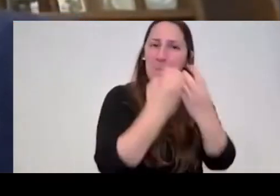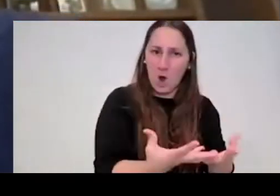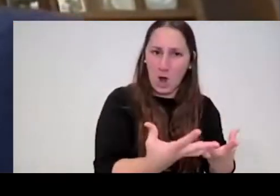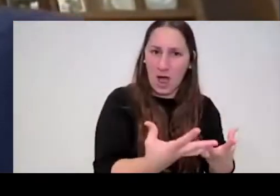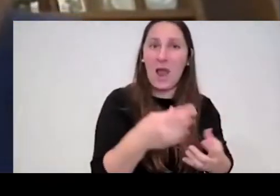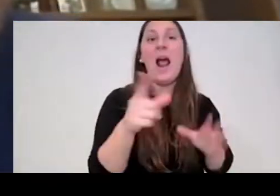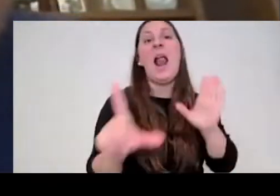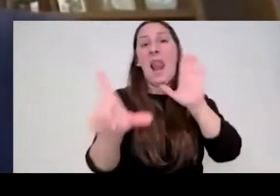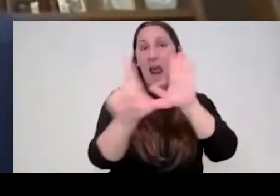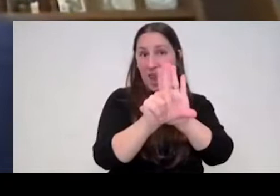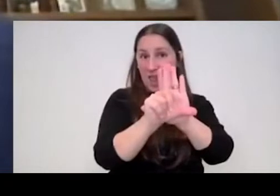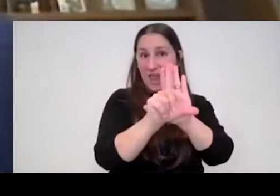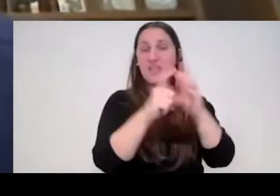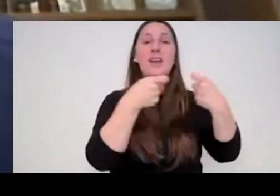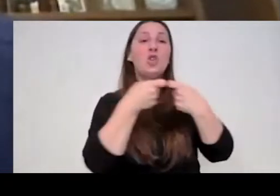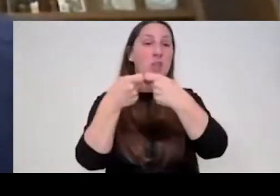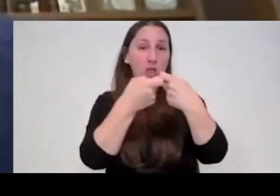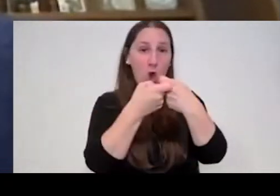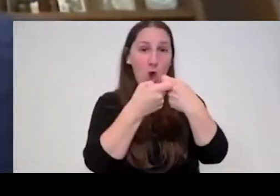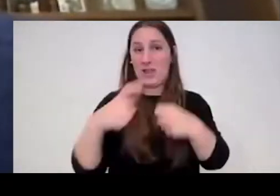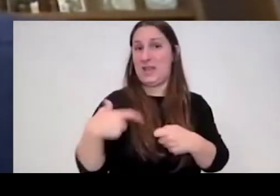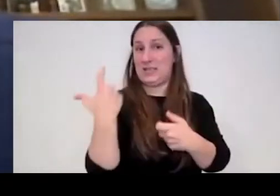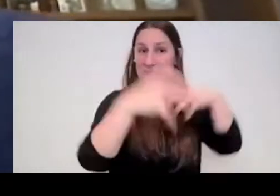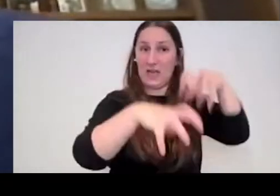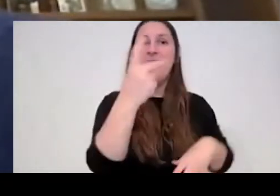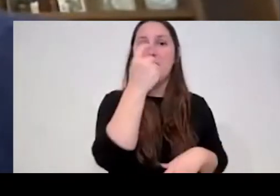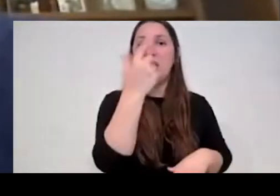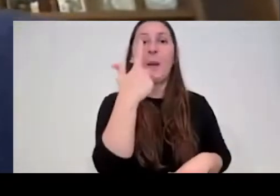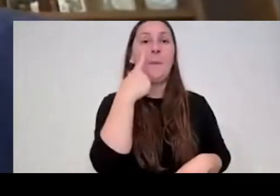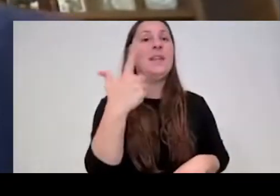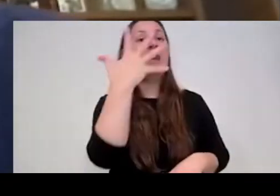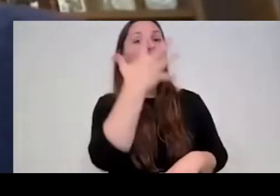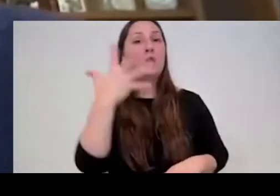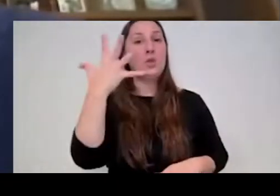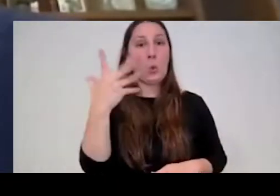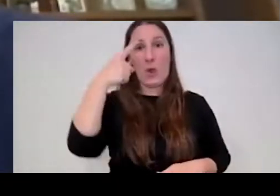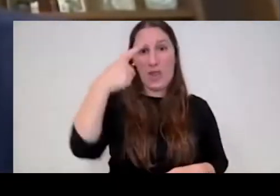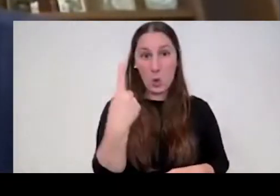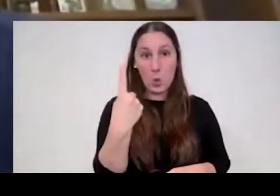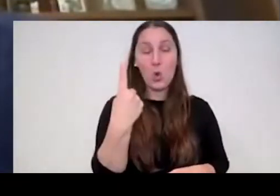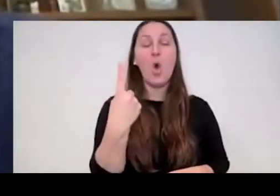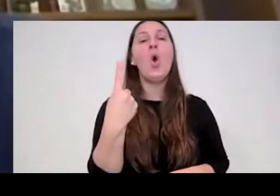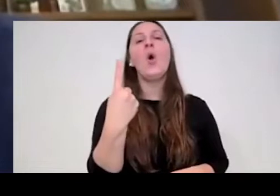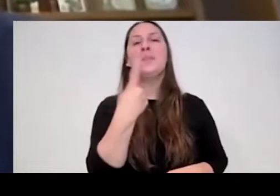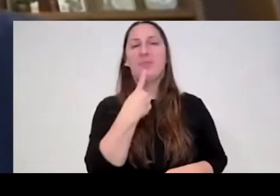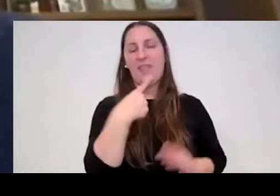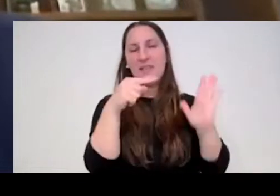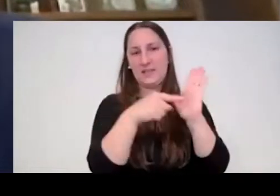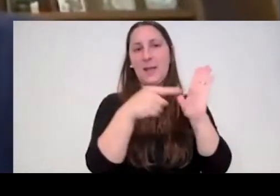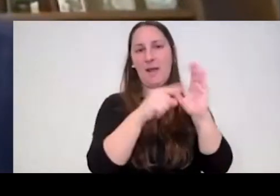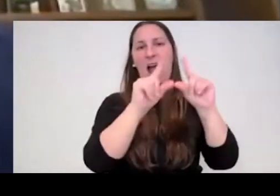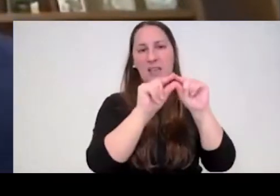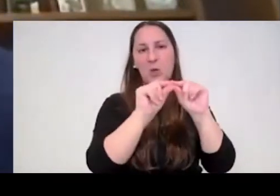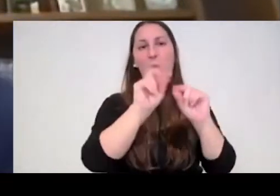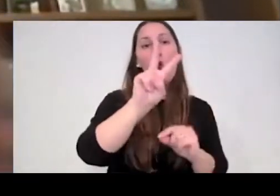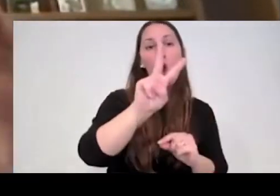de asociaciones sindicales, ¿no? La ley 23.551, nos está señalando en sus artículos 2 y